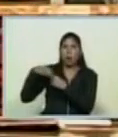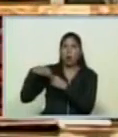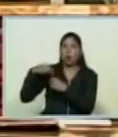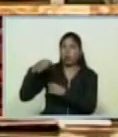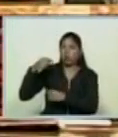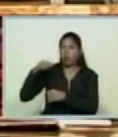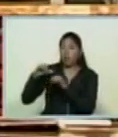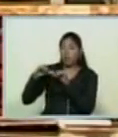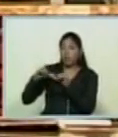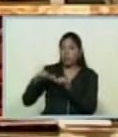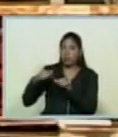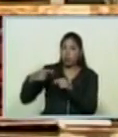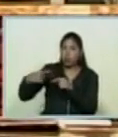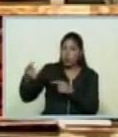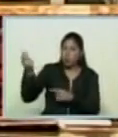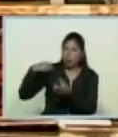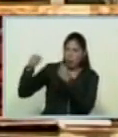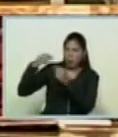permanentemente,